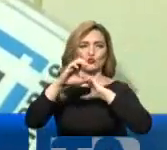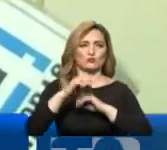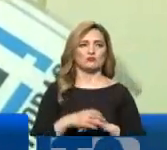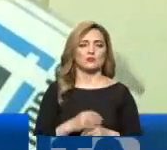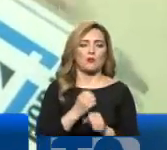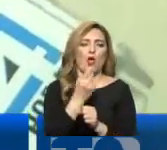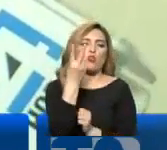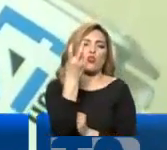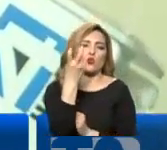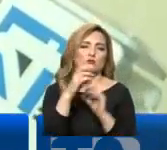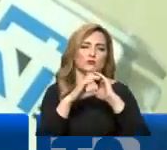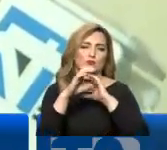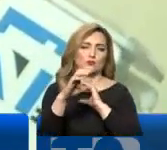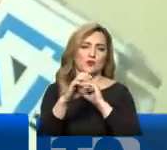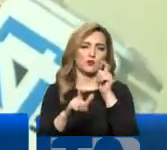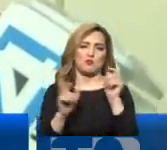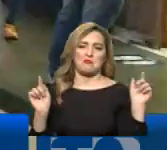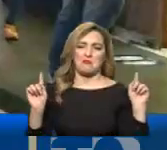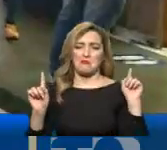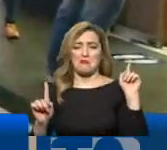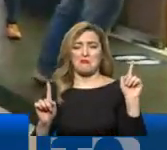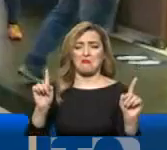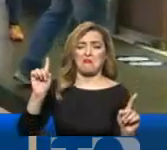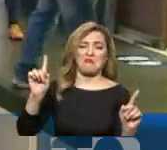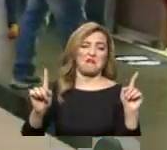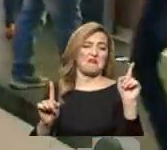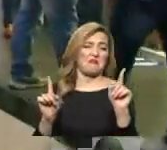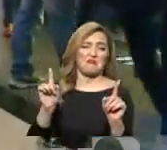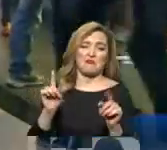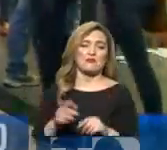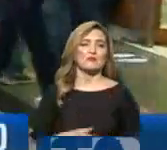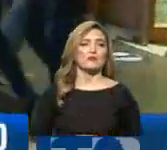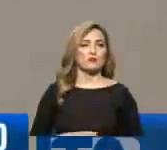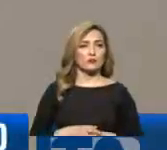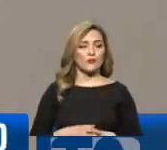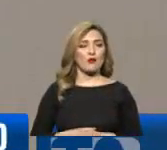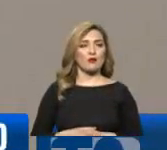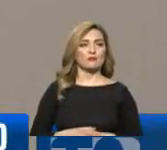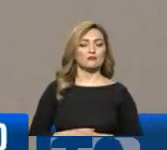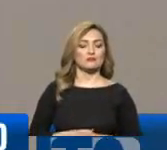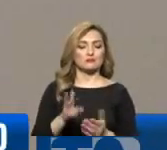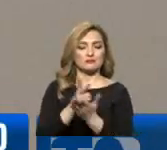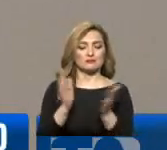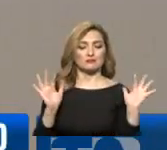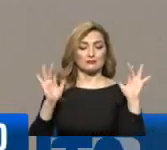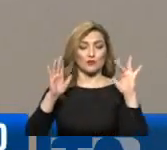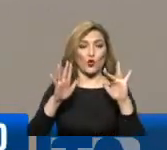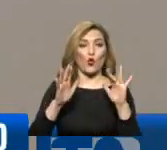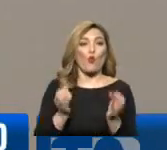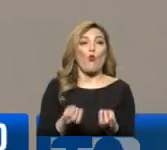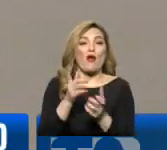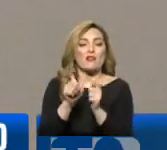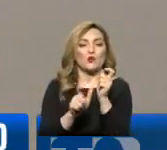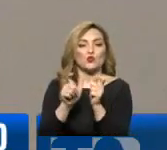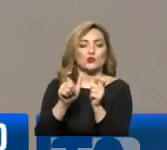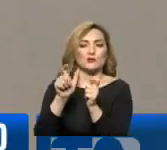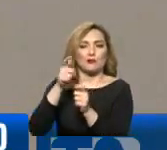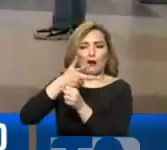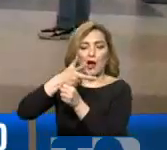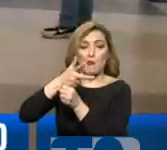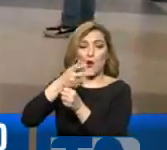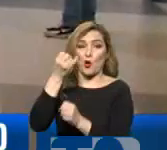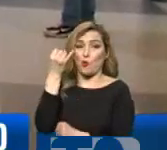más porque la afluencia de pasajeros está un poco baja. Mientras que el aforo de las terminales está siendo controlado con cámaras contadoras de